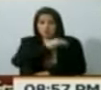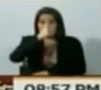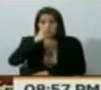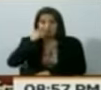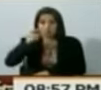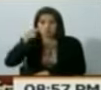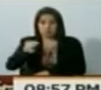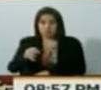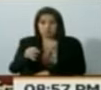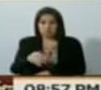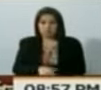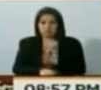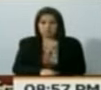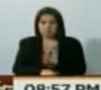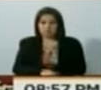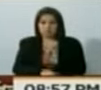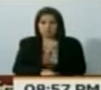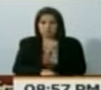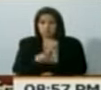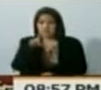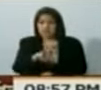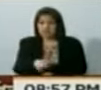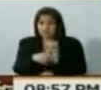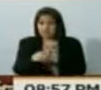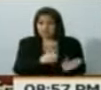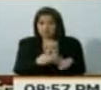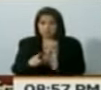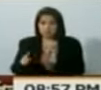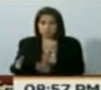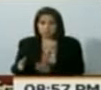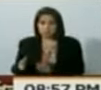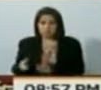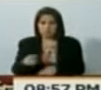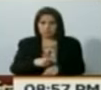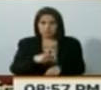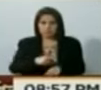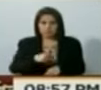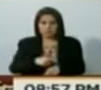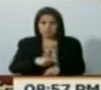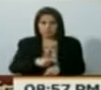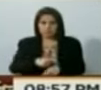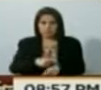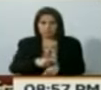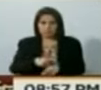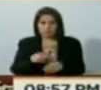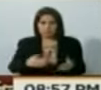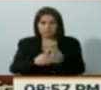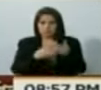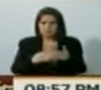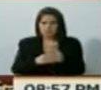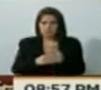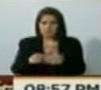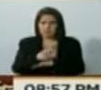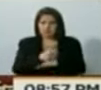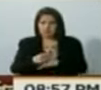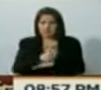Estado. También en esta fase se prevén otras sanciones contra el entorno de los líderes del gobierno bolivariano, con